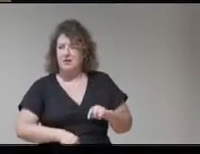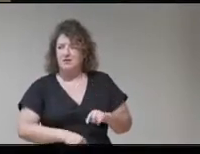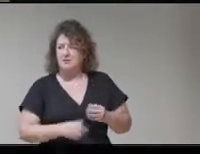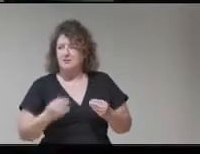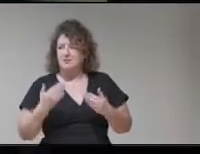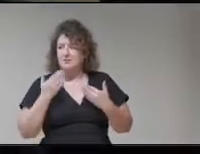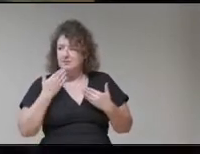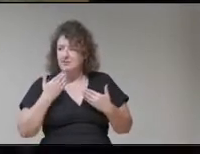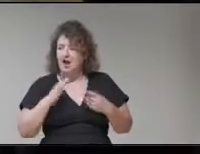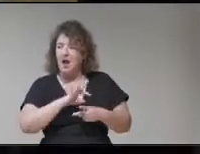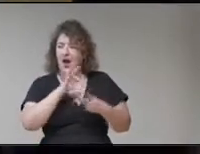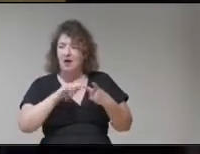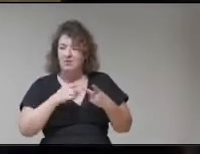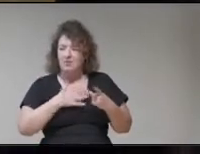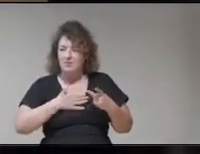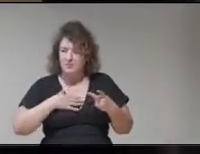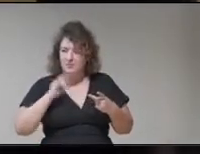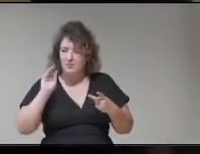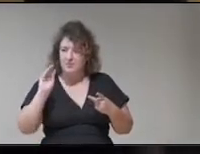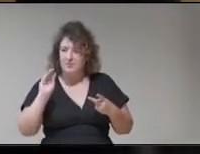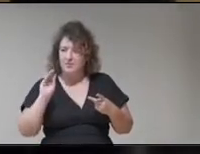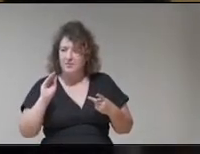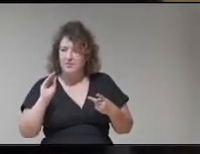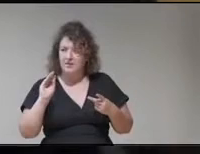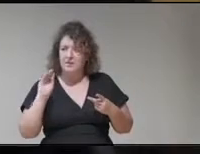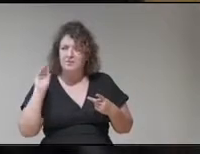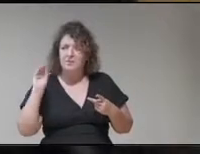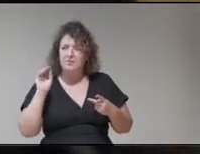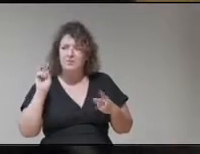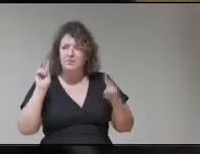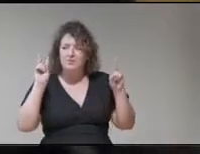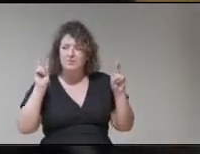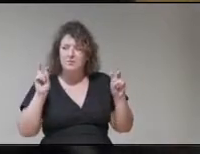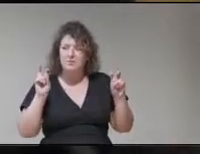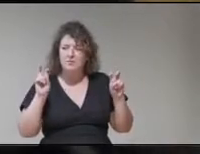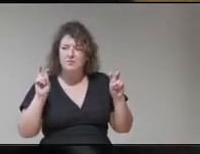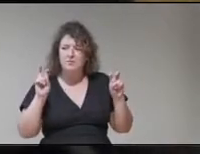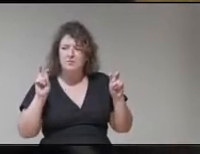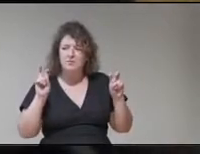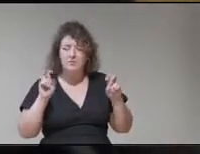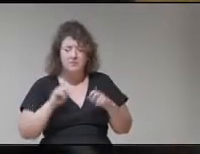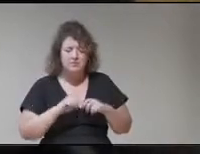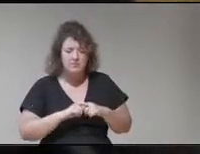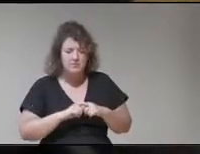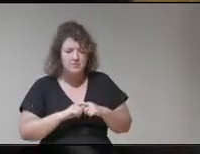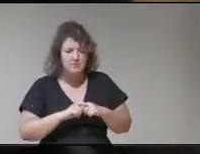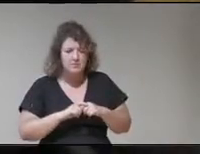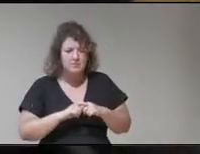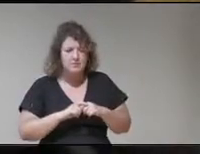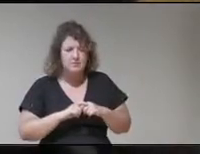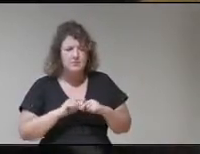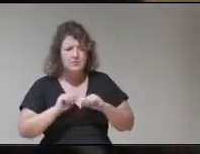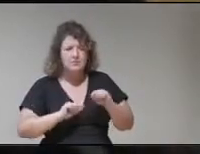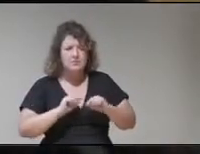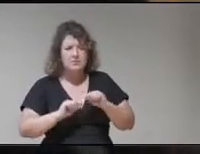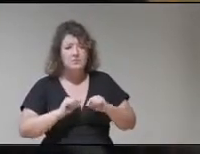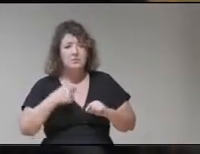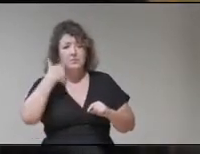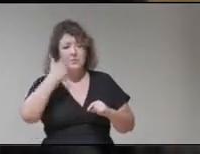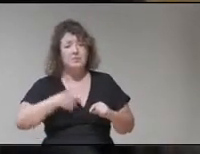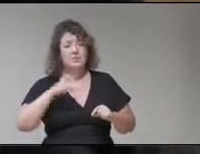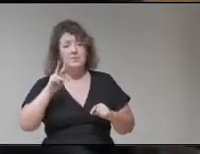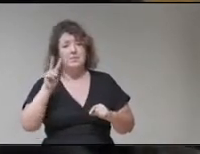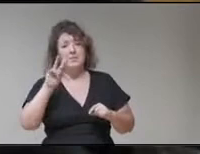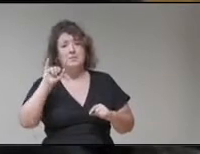Muchas gracias. Pero ahora mi intervención es para preguntarle sobre el viroma. Antes usted ha aludido al viroma que tenemos en nuestras propias